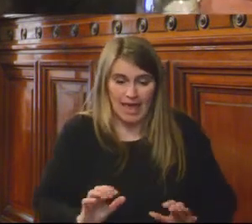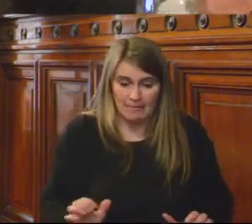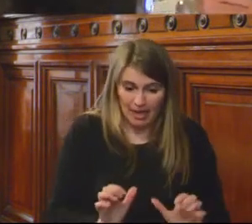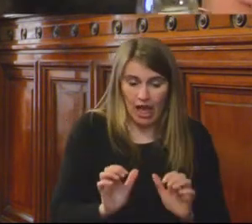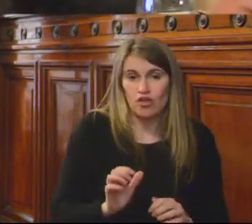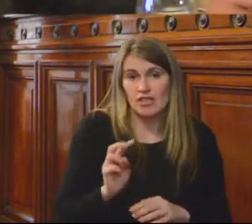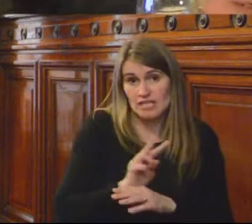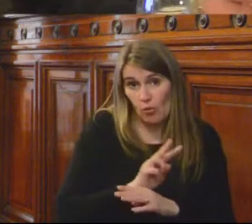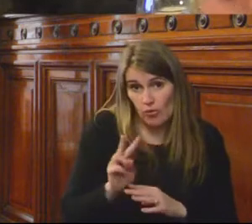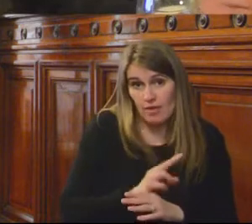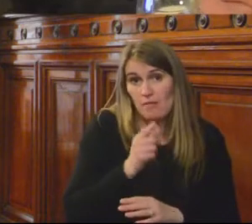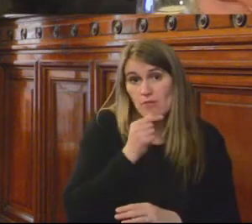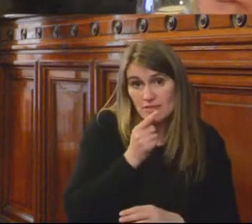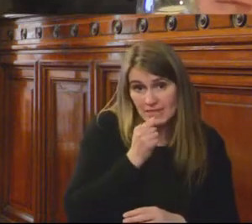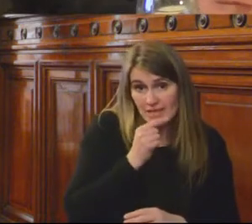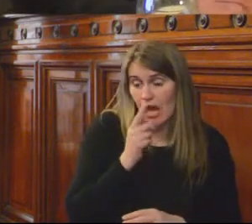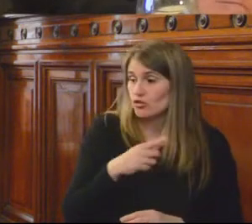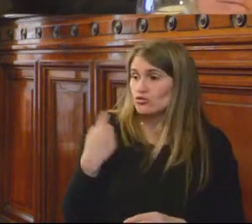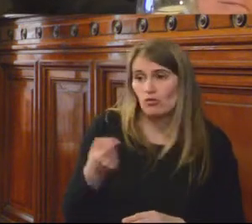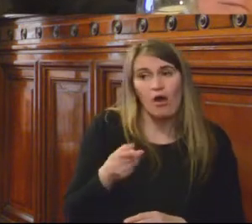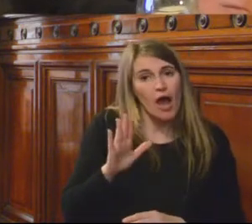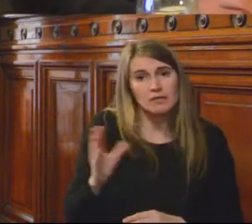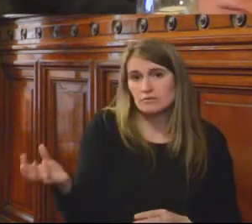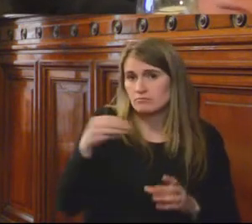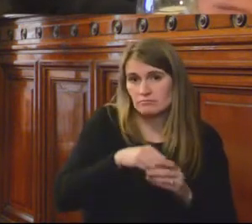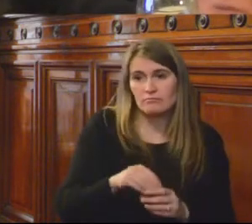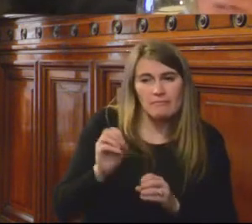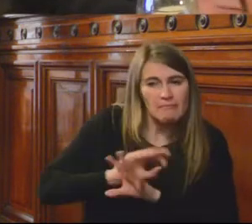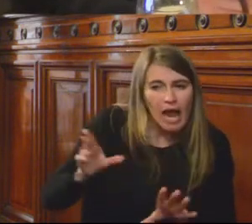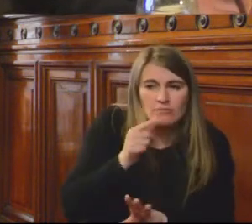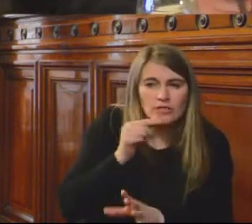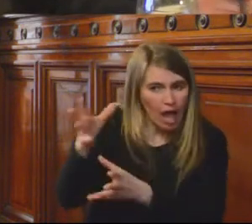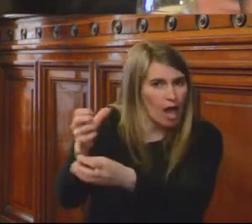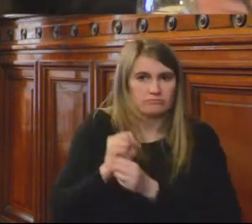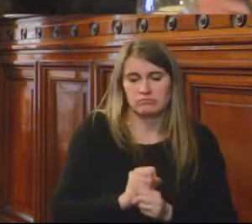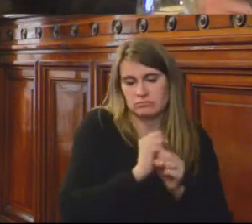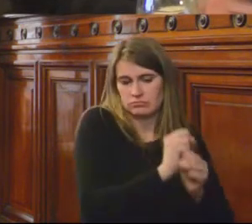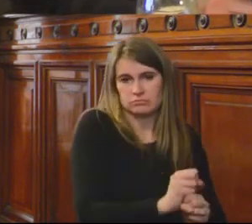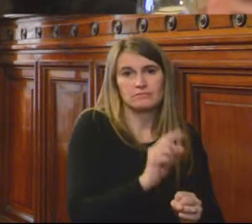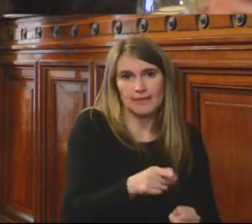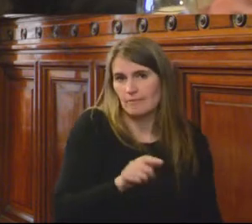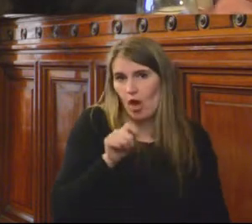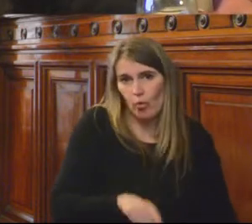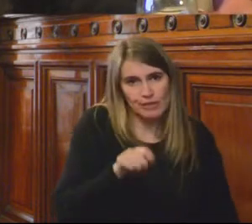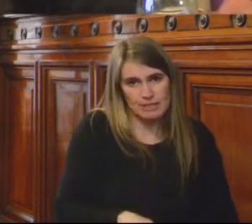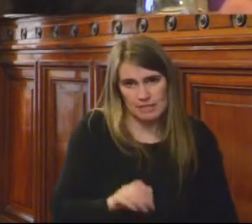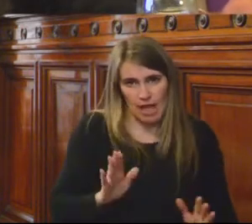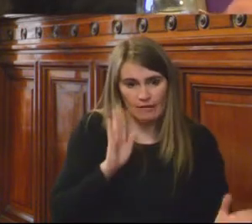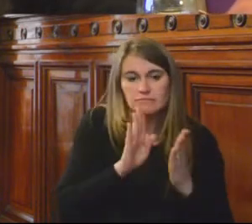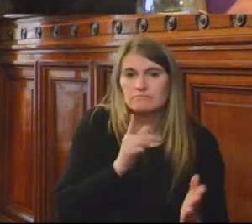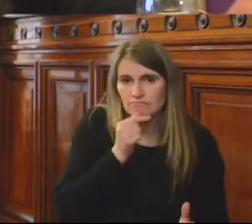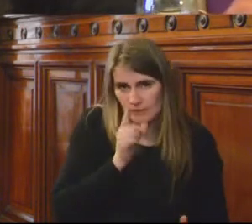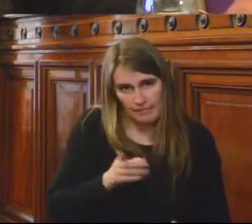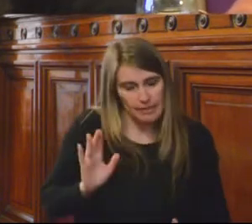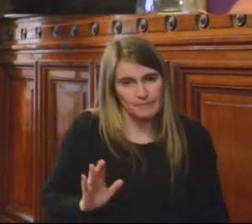seguridad, se pusieron todos, sin excepción, a la orden del sistema de la Administración de Justicia. Señor Presidente, a pesar de estos lamentables hechos, la Revolución